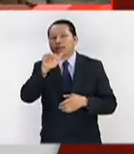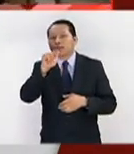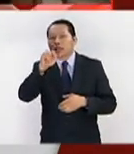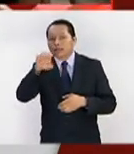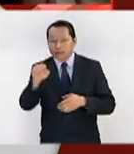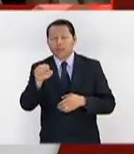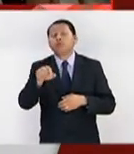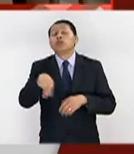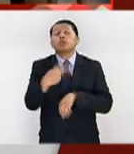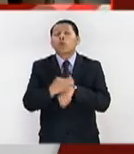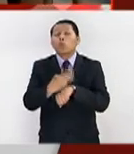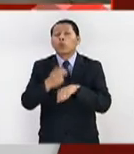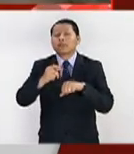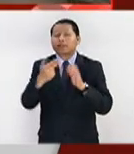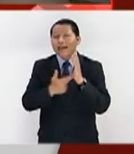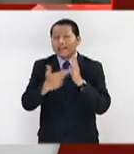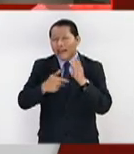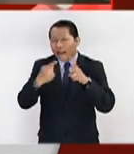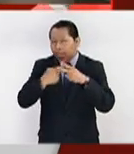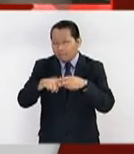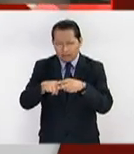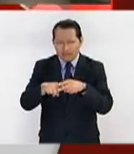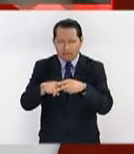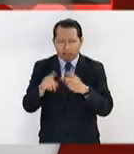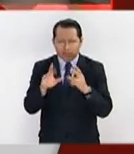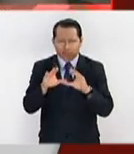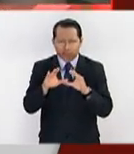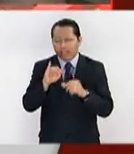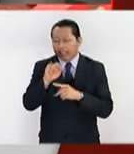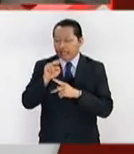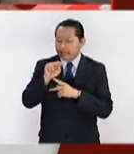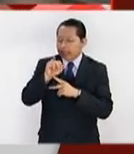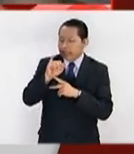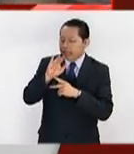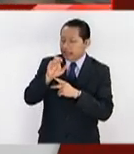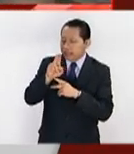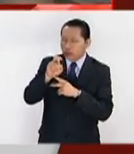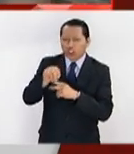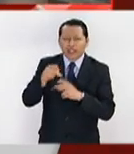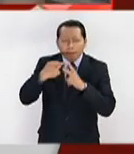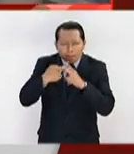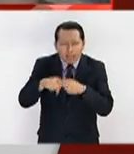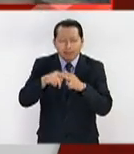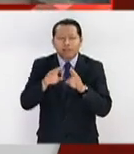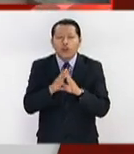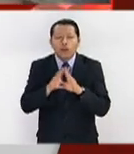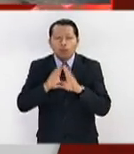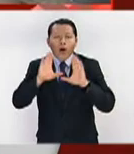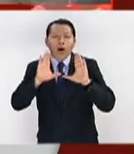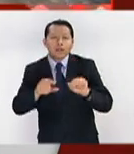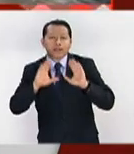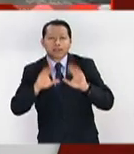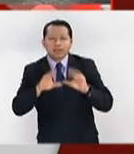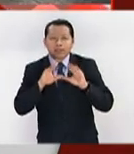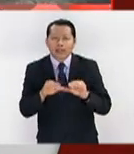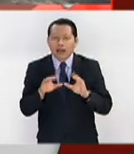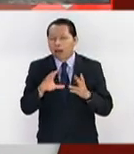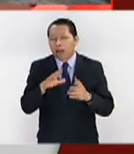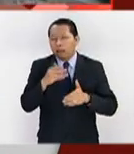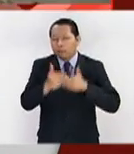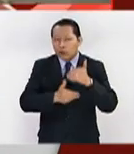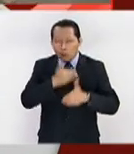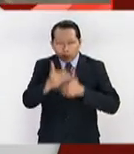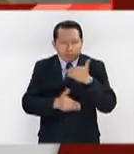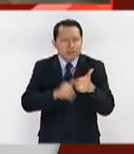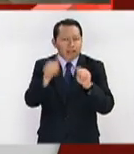formación que son los talleres de iniciación, que como su nombre lo indica, son para iniciar a los chicos en el manejo de los